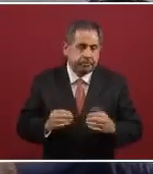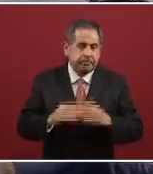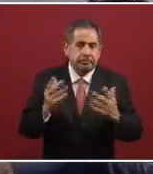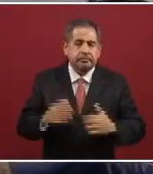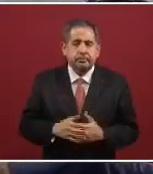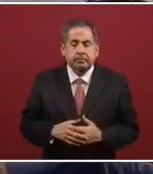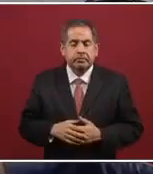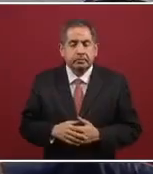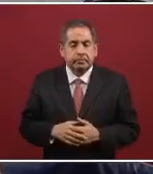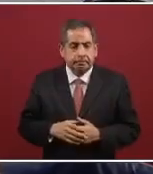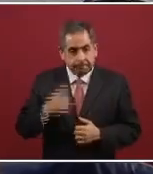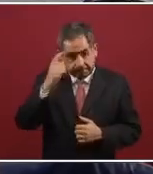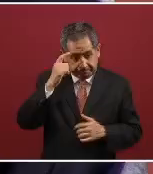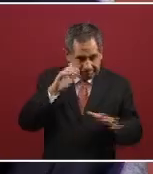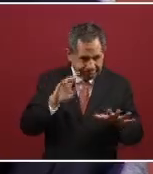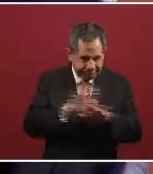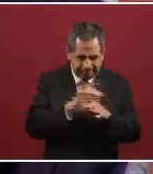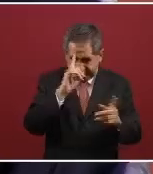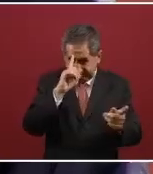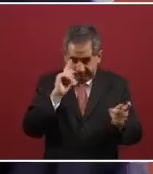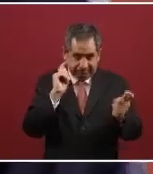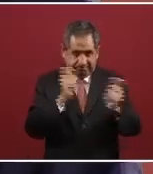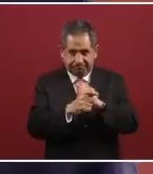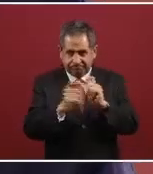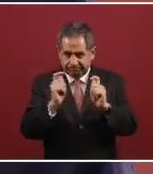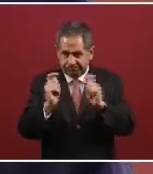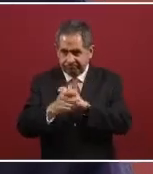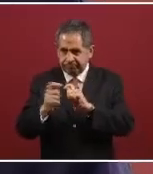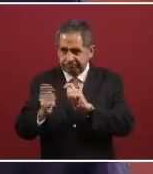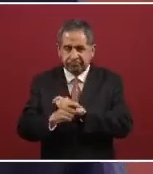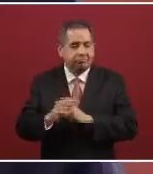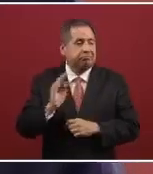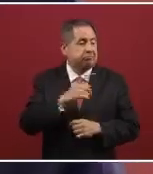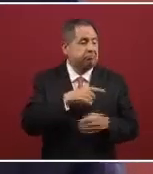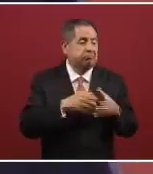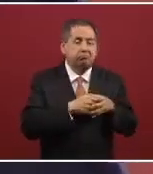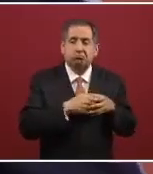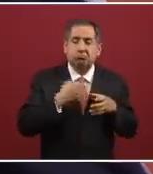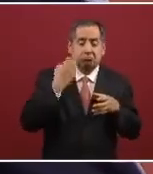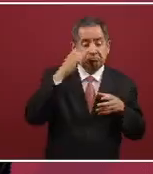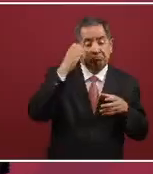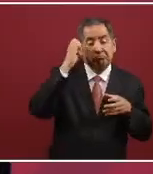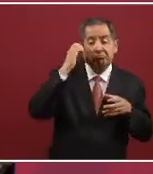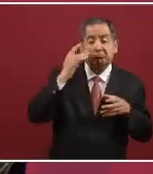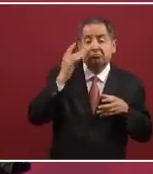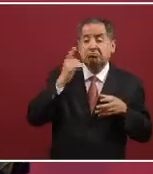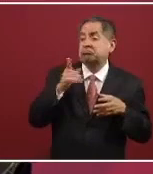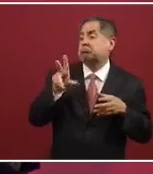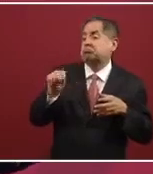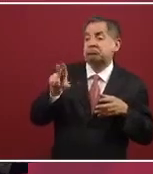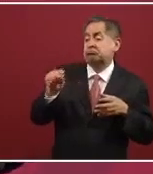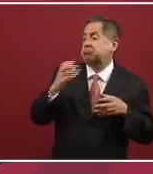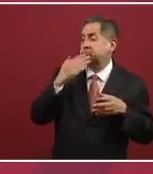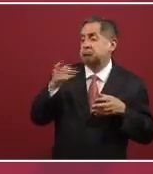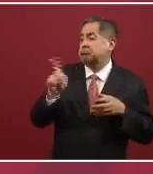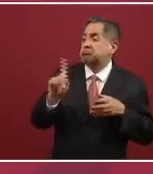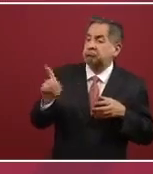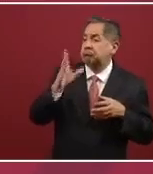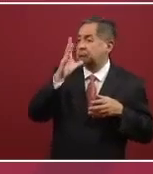es un cambio de mentalidad. Nos van a decir los expertos, eso no se